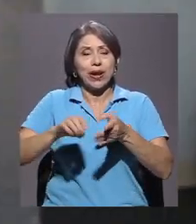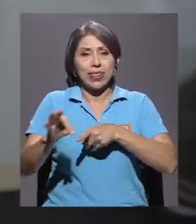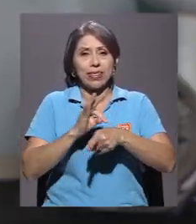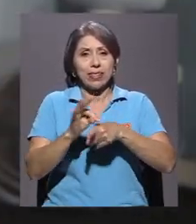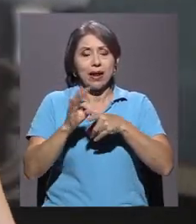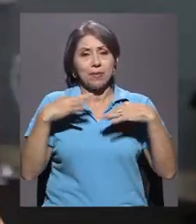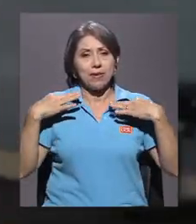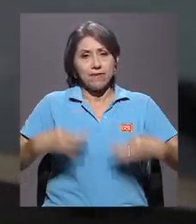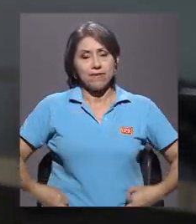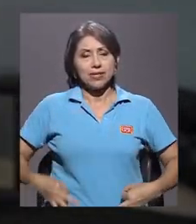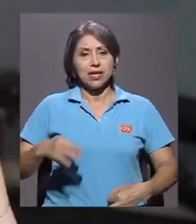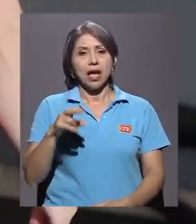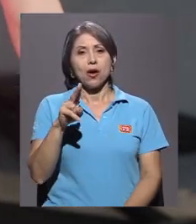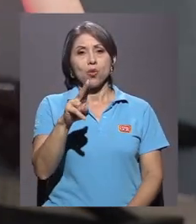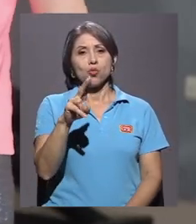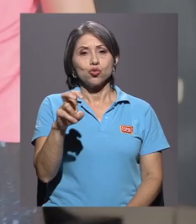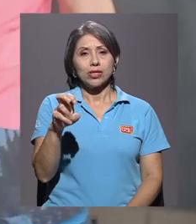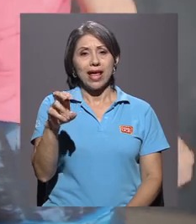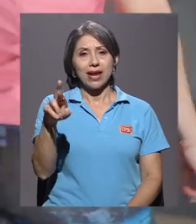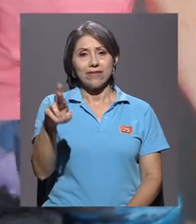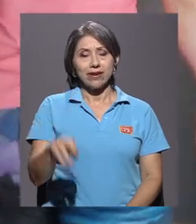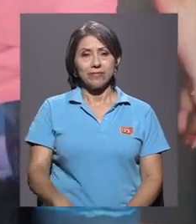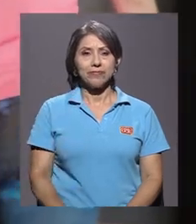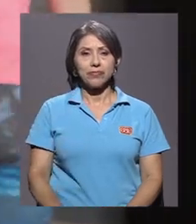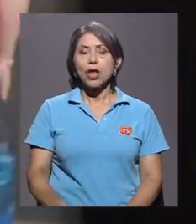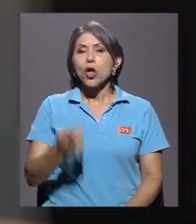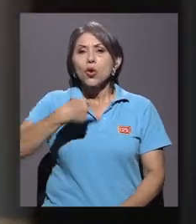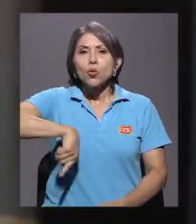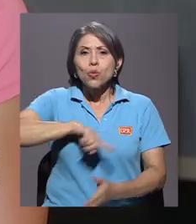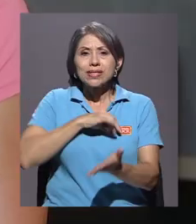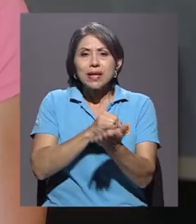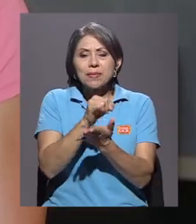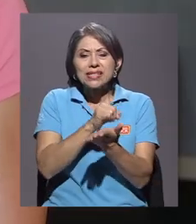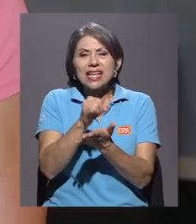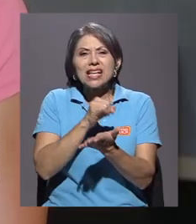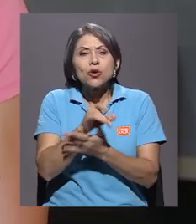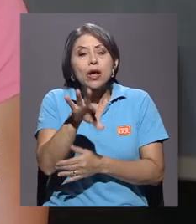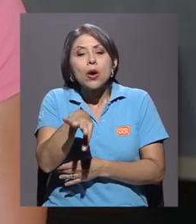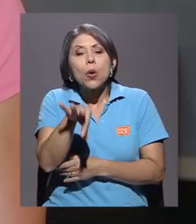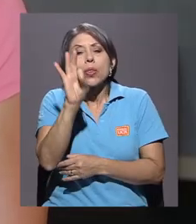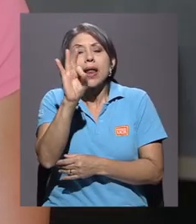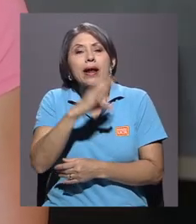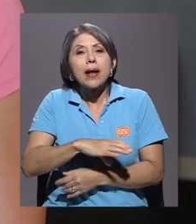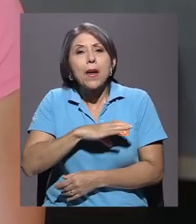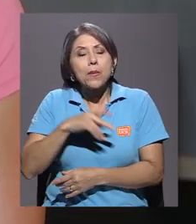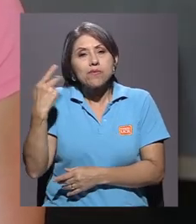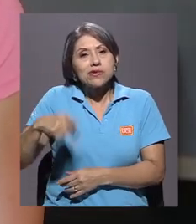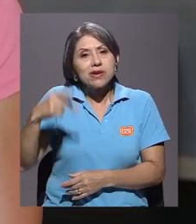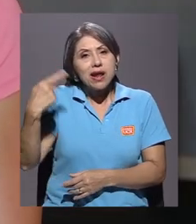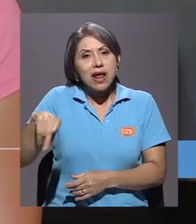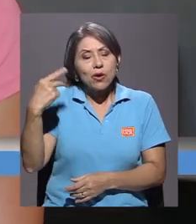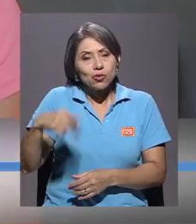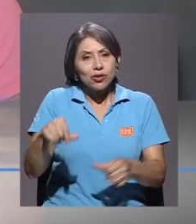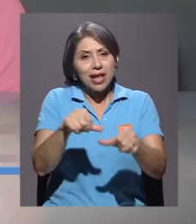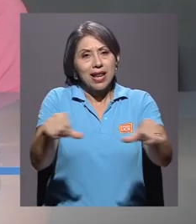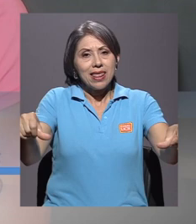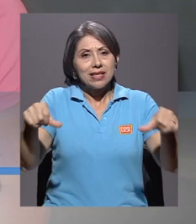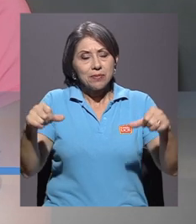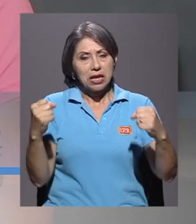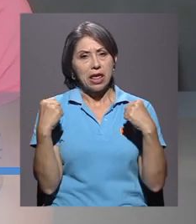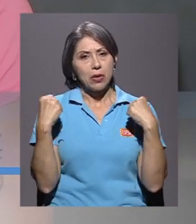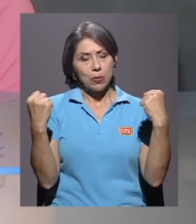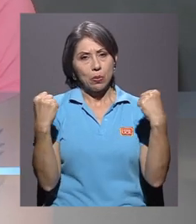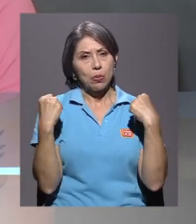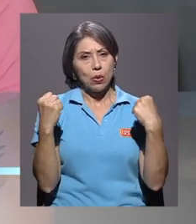UCR. Nuestra investigación era encontrar cuáles son los factores de riesgo mayores en la disciplina del